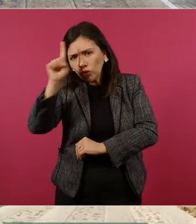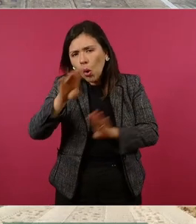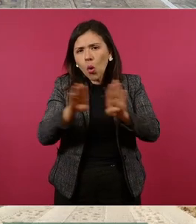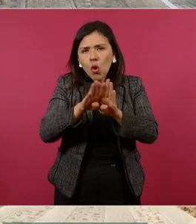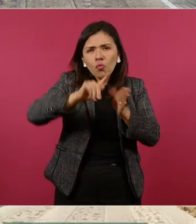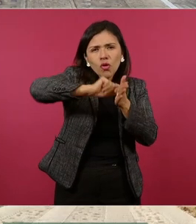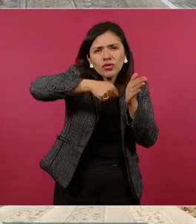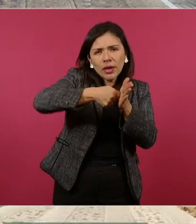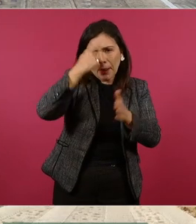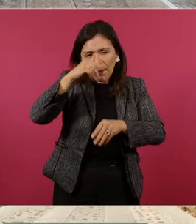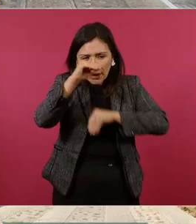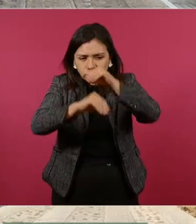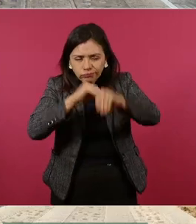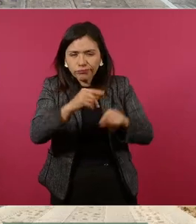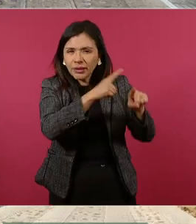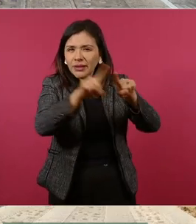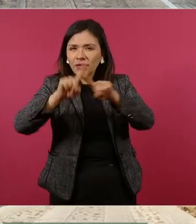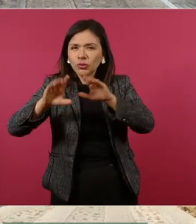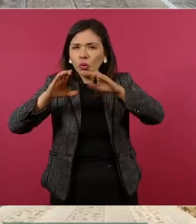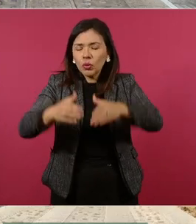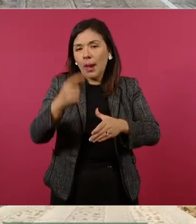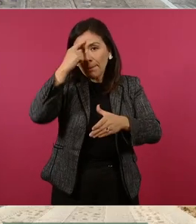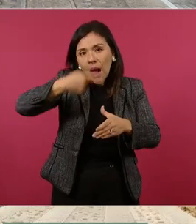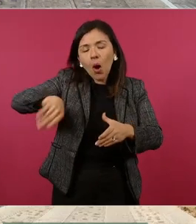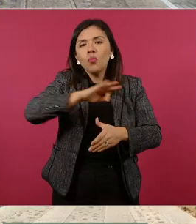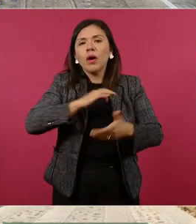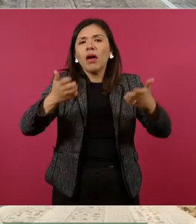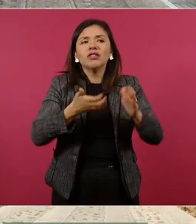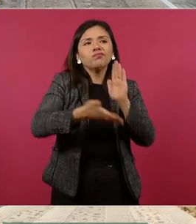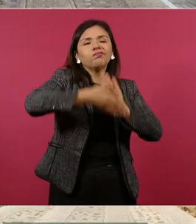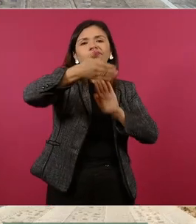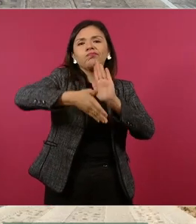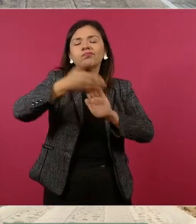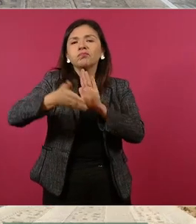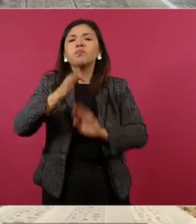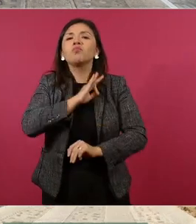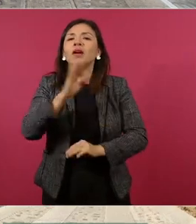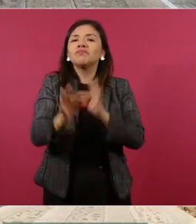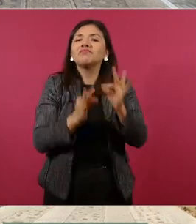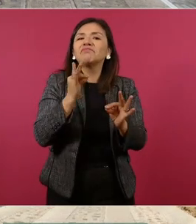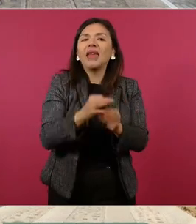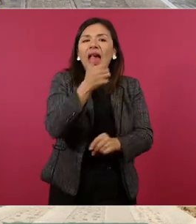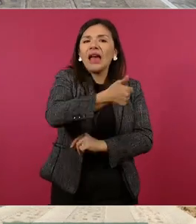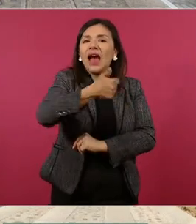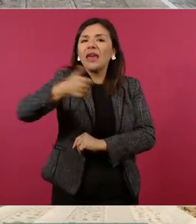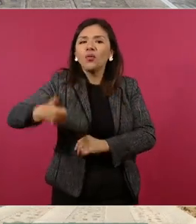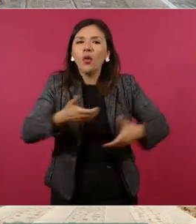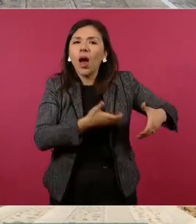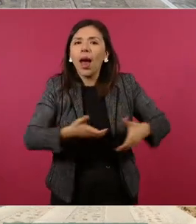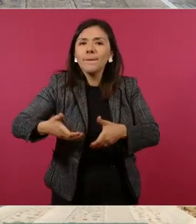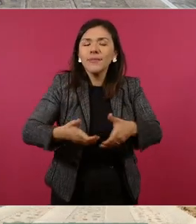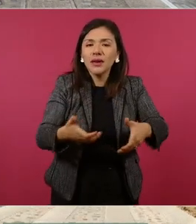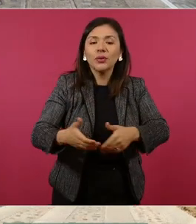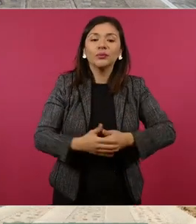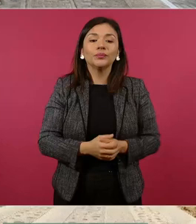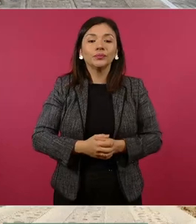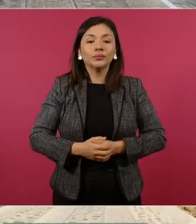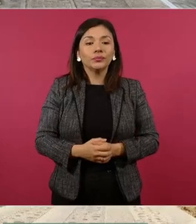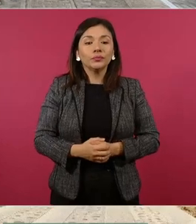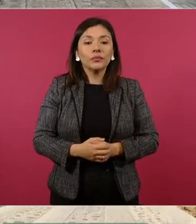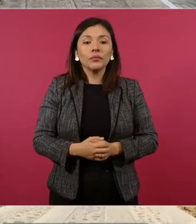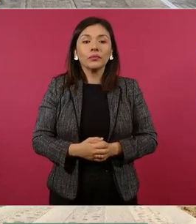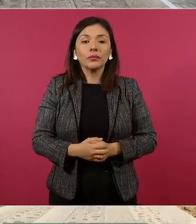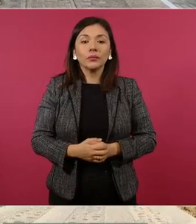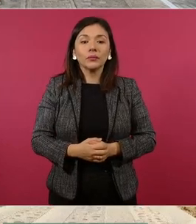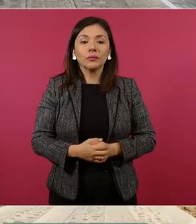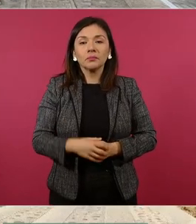a cada una de las comunidades para poder construir y concluir cada uno de estos caminos